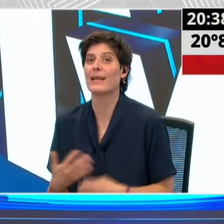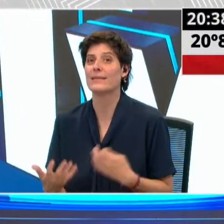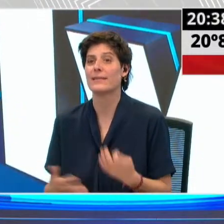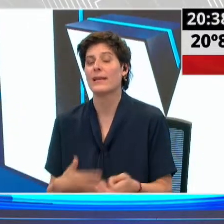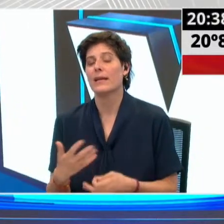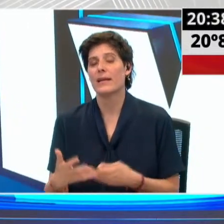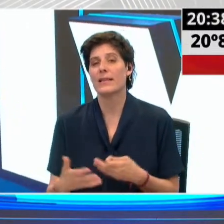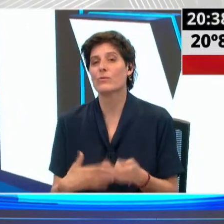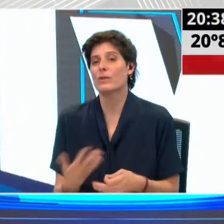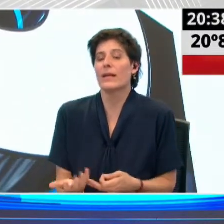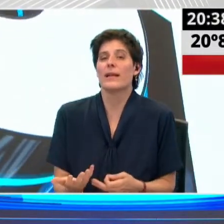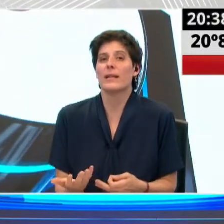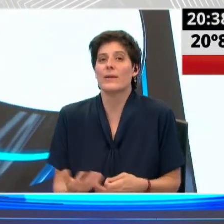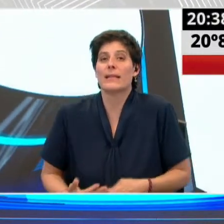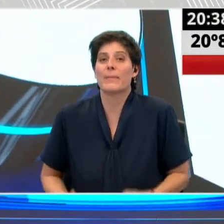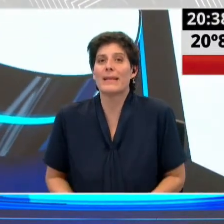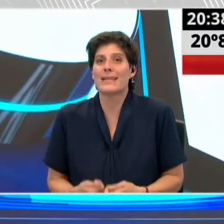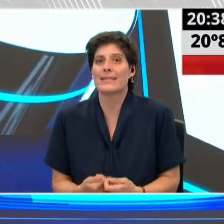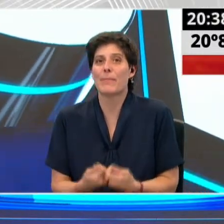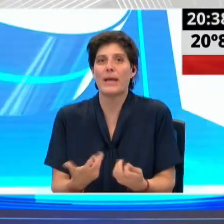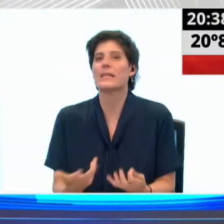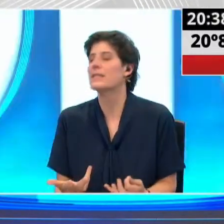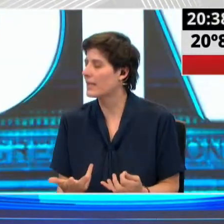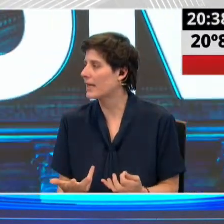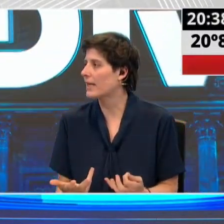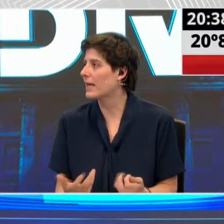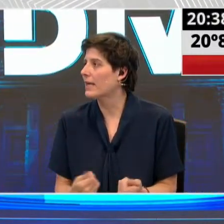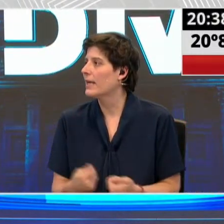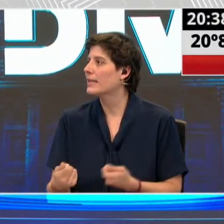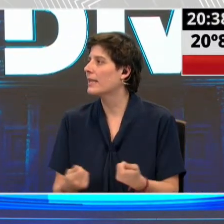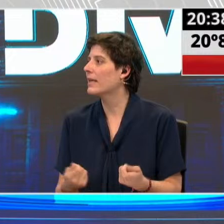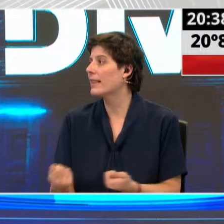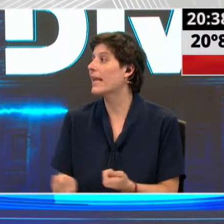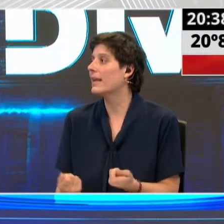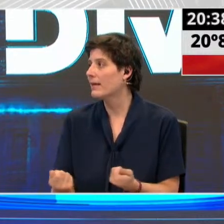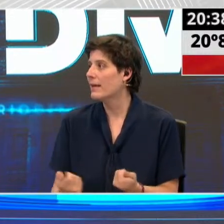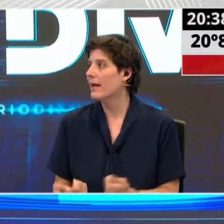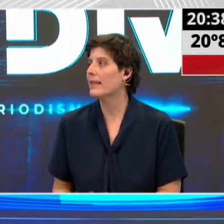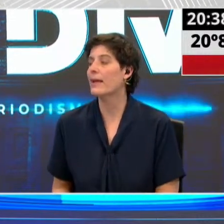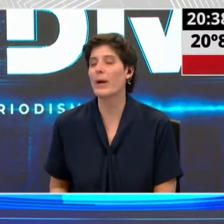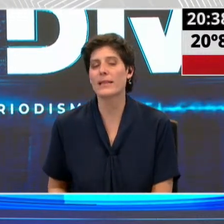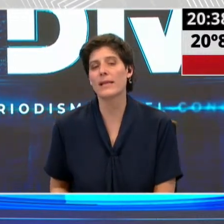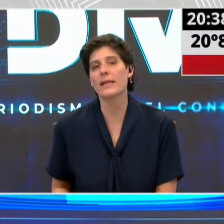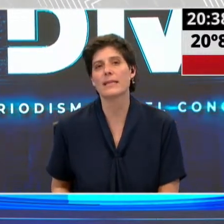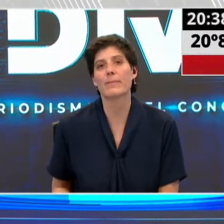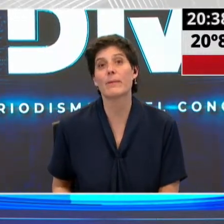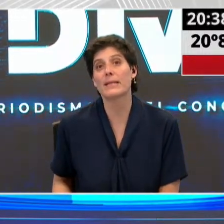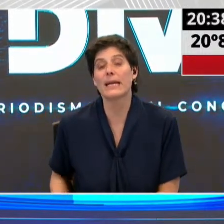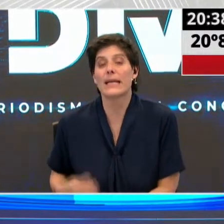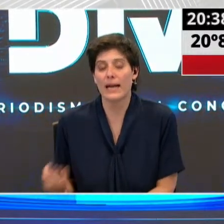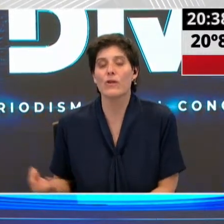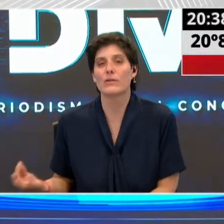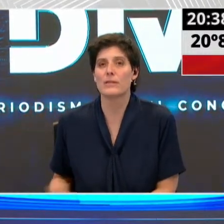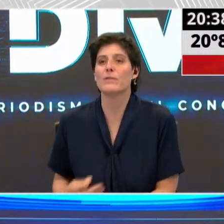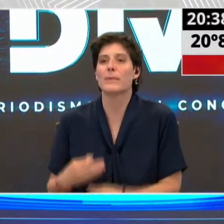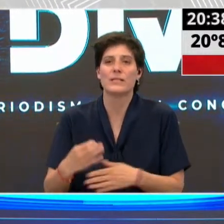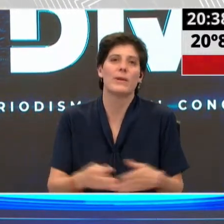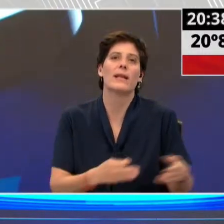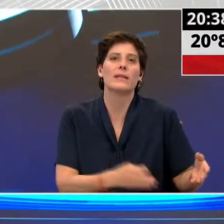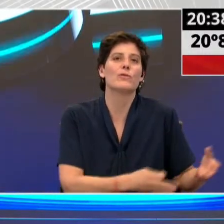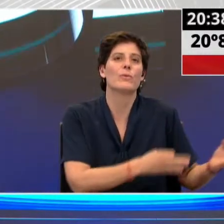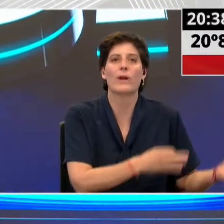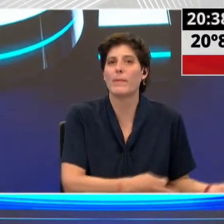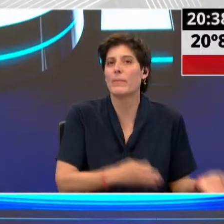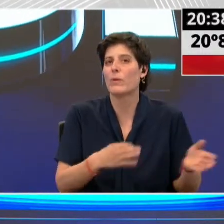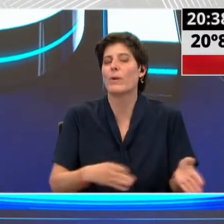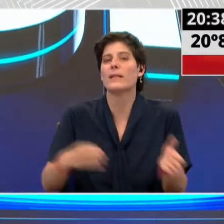después en las discusiones legislativas también estas espadachines que te den el debate y que te permitan generar los consensos para llevar